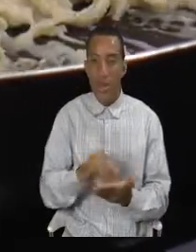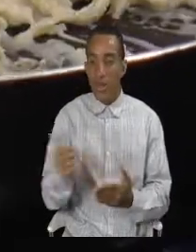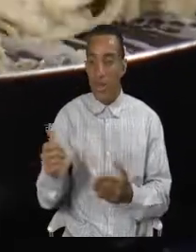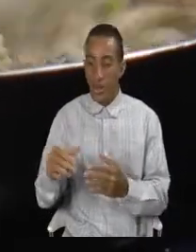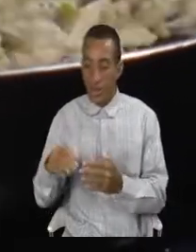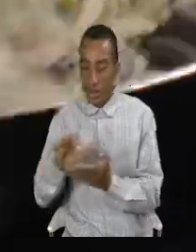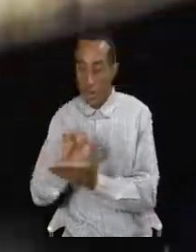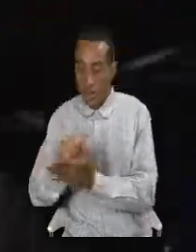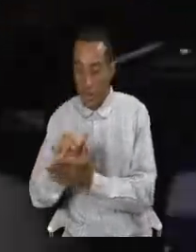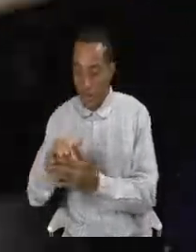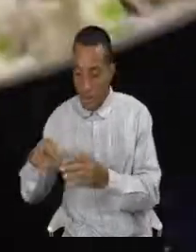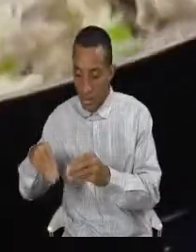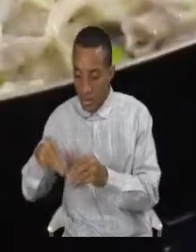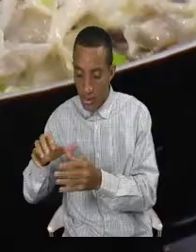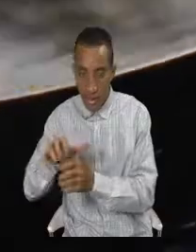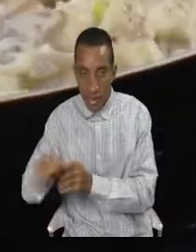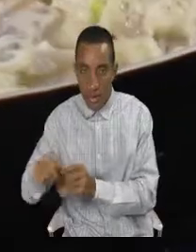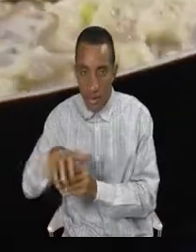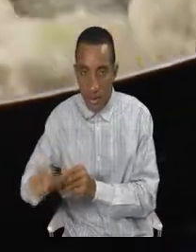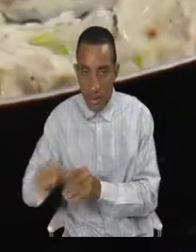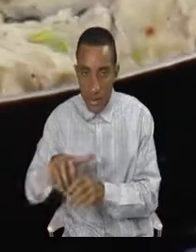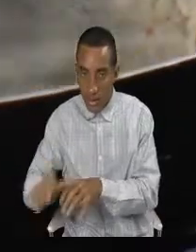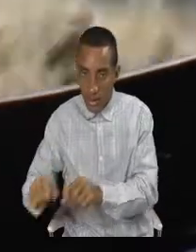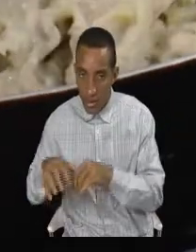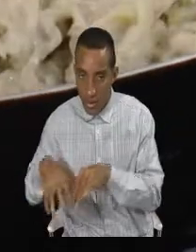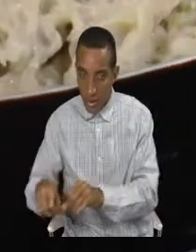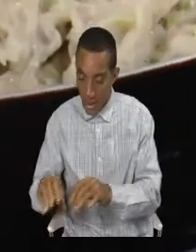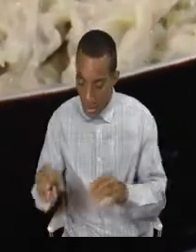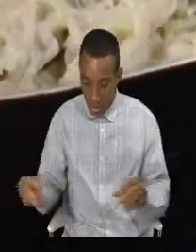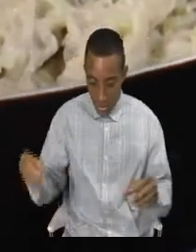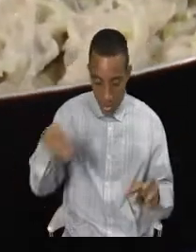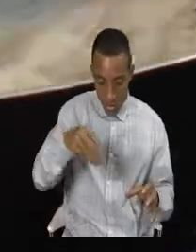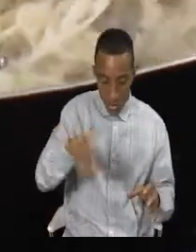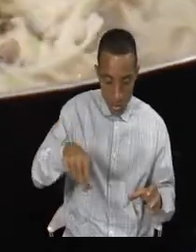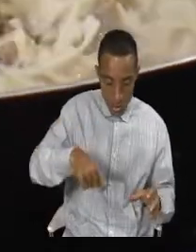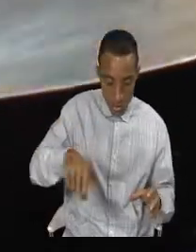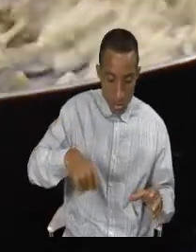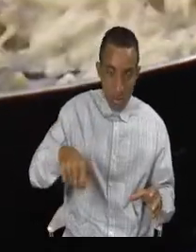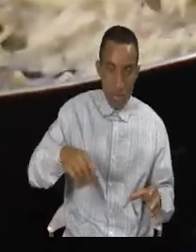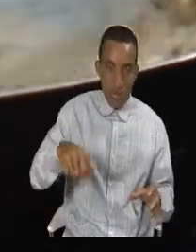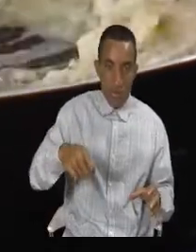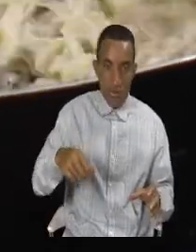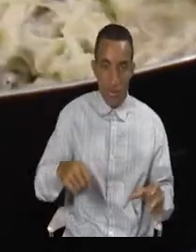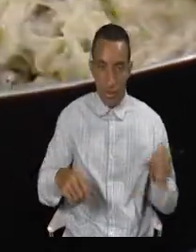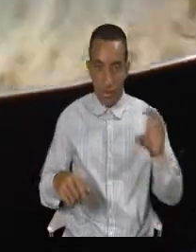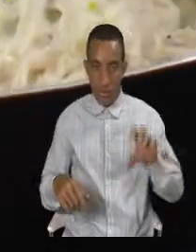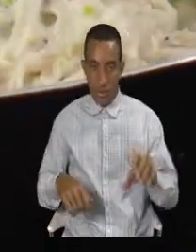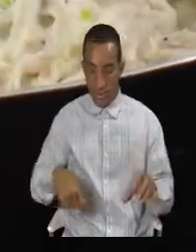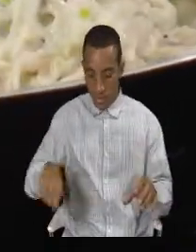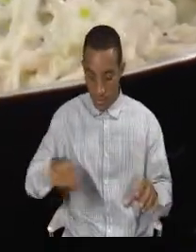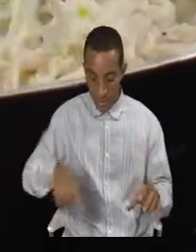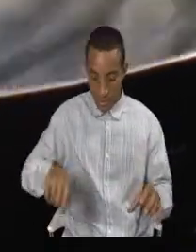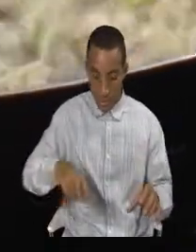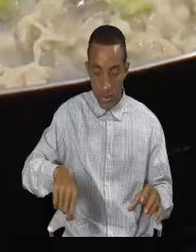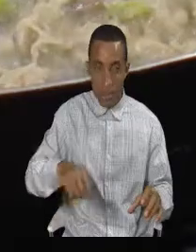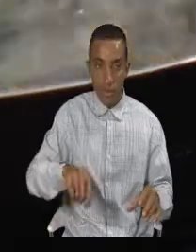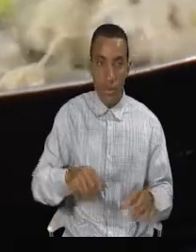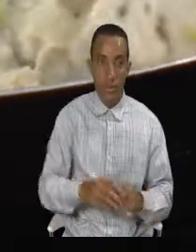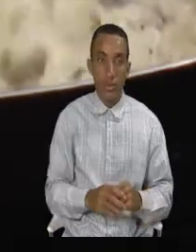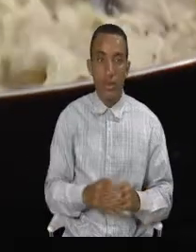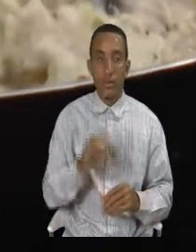Bueno, acá ya se está viendo como la apariencia y la consistencia de un